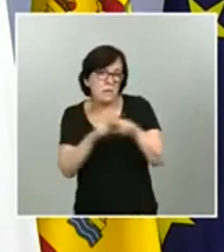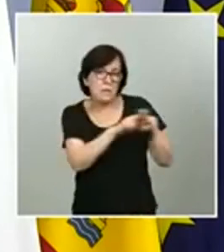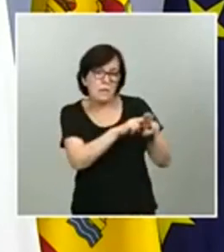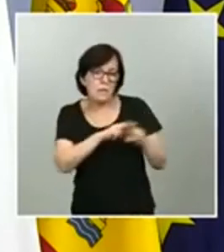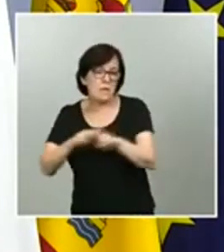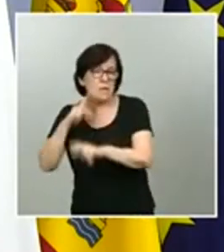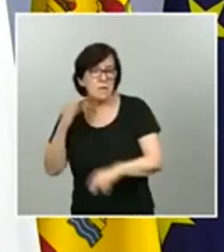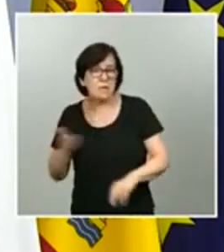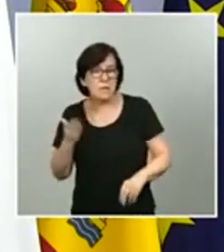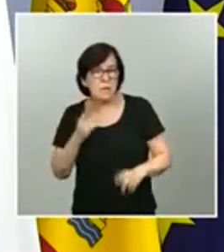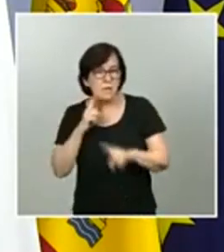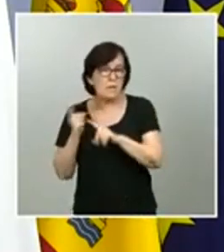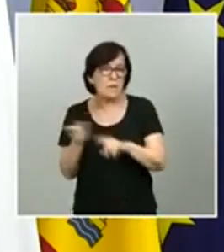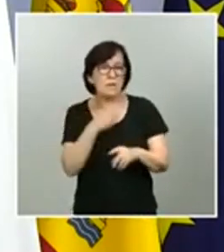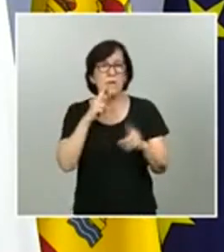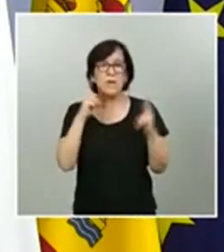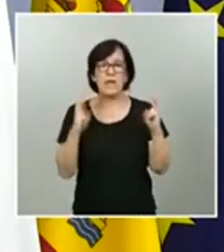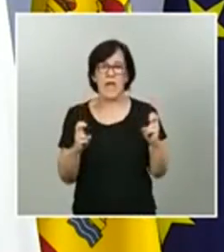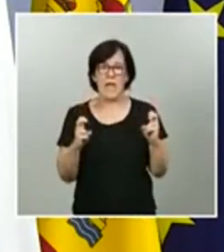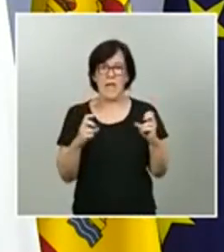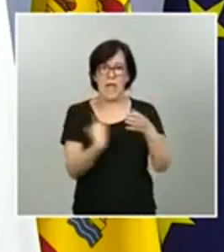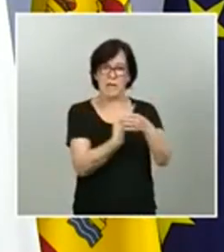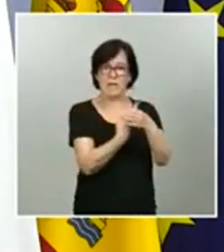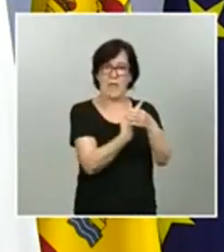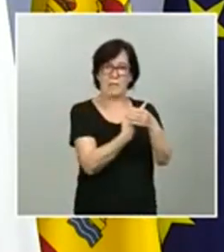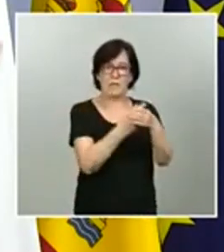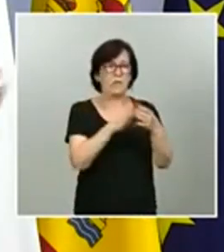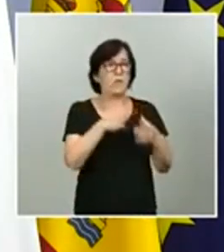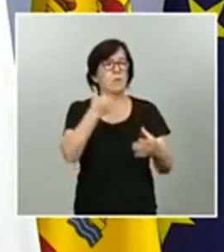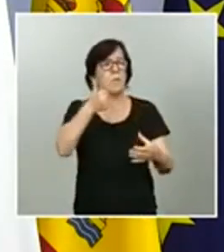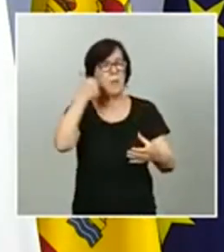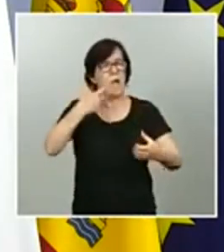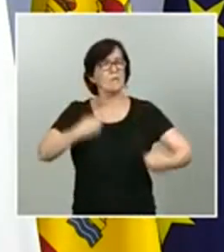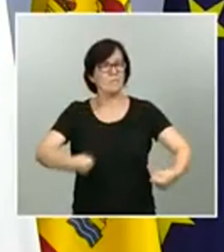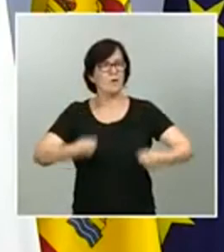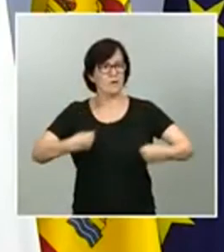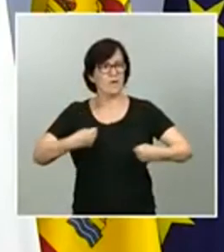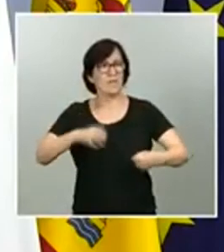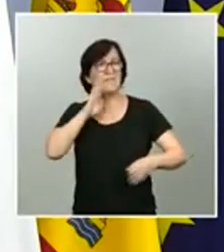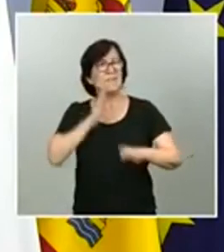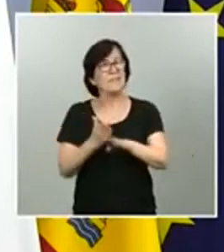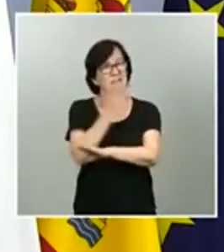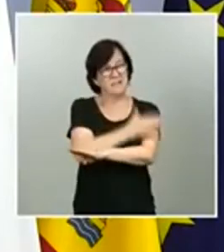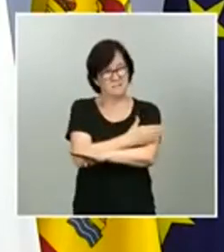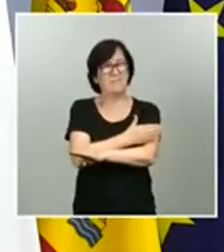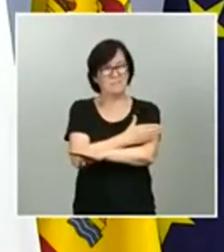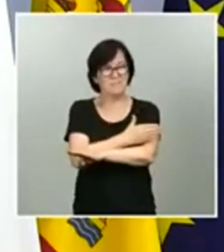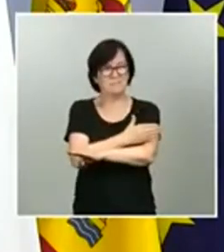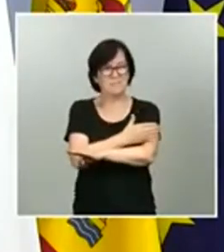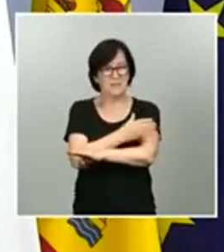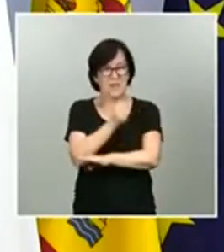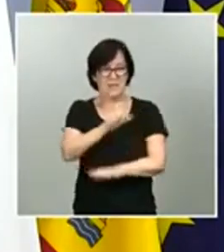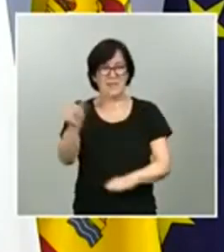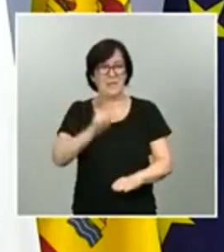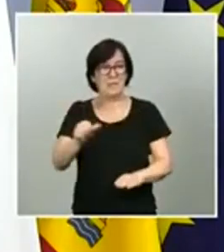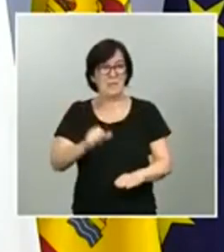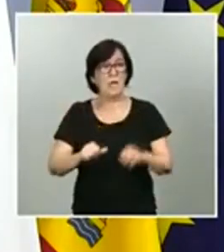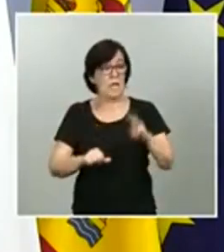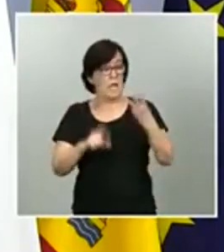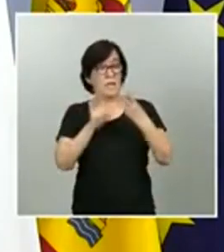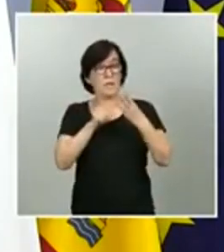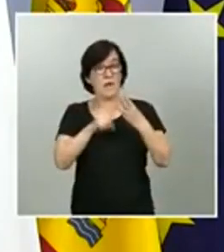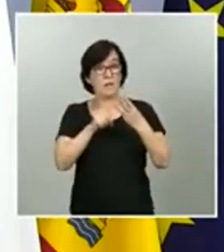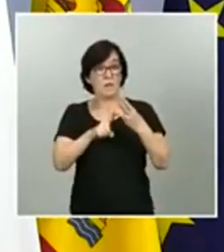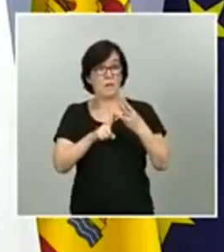también de aislamiento, pues está mucho más fortalecida de lo que lo teníamos hace semanas. Y en tercer lugar, pues